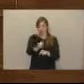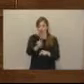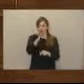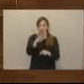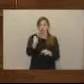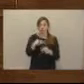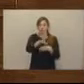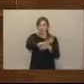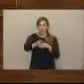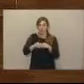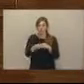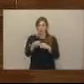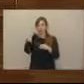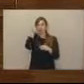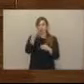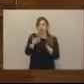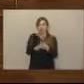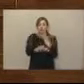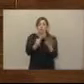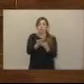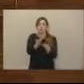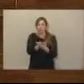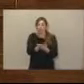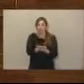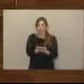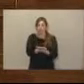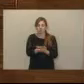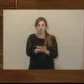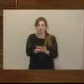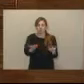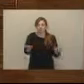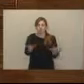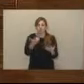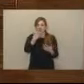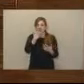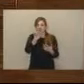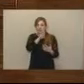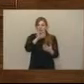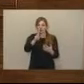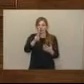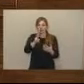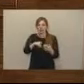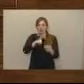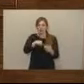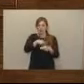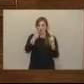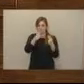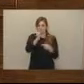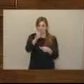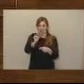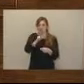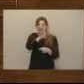enmiendas creo que se trata de una petición desmedida. Si tenemos en cuenta las 32 residencias públicas del ERA y las 517